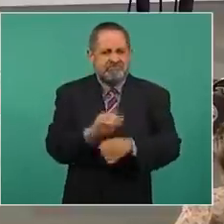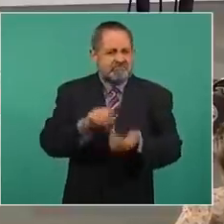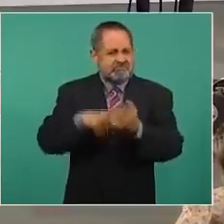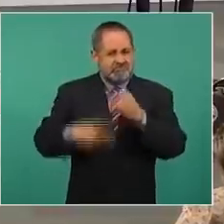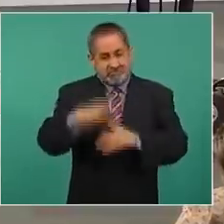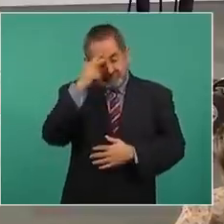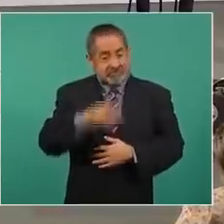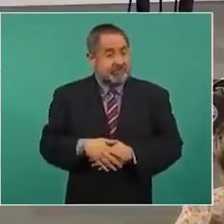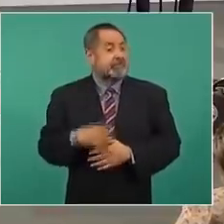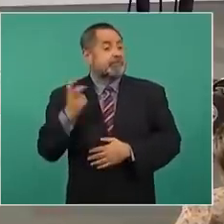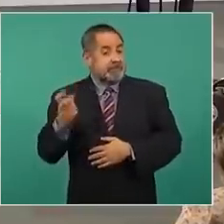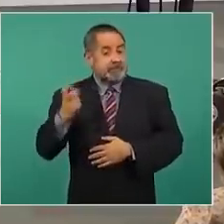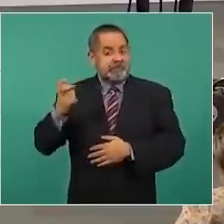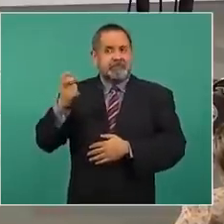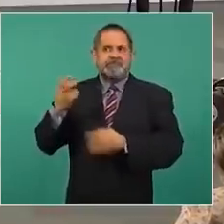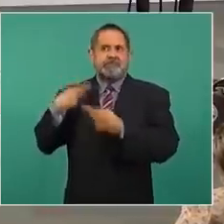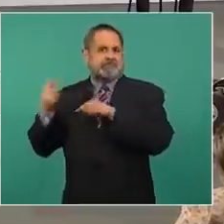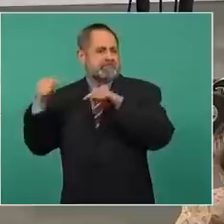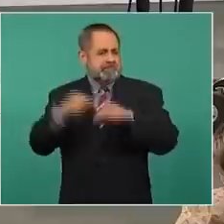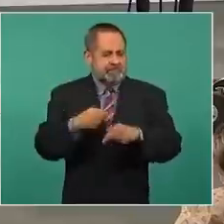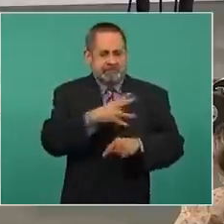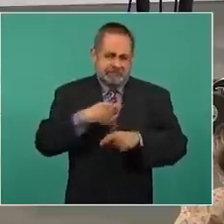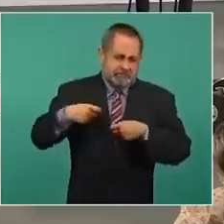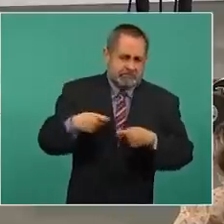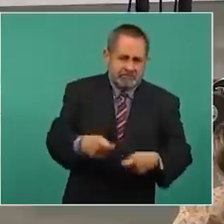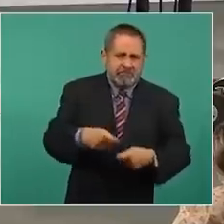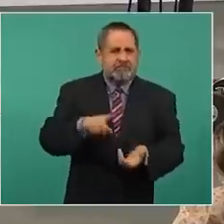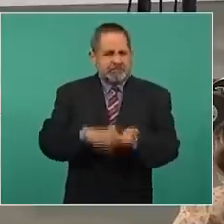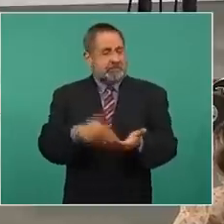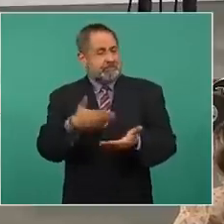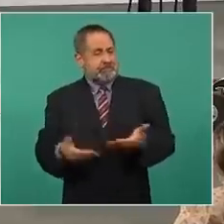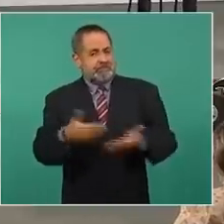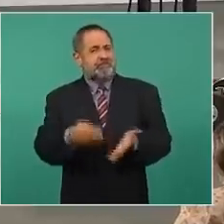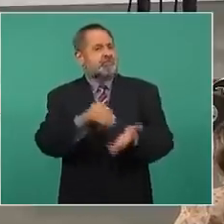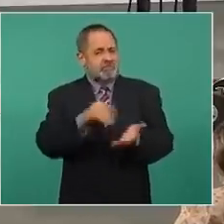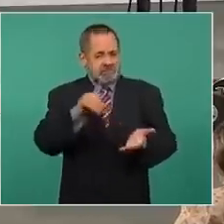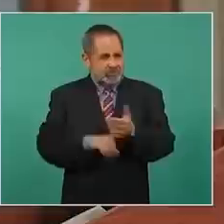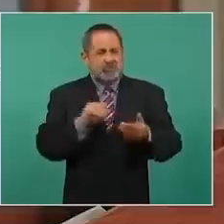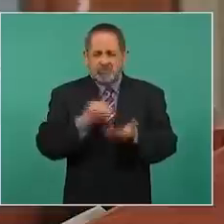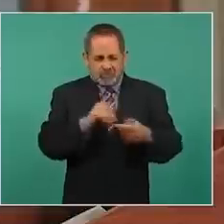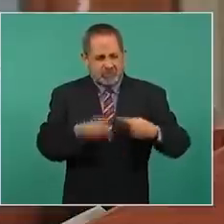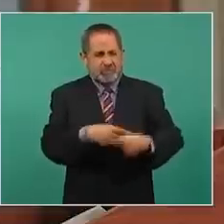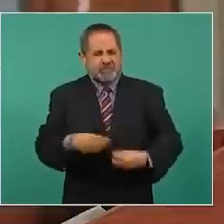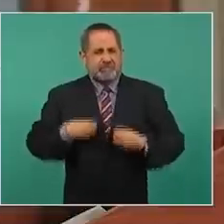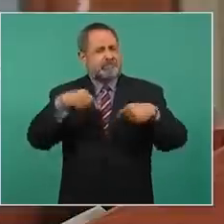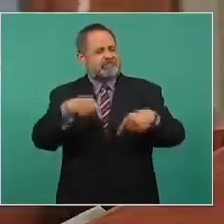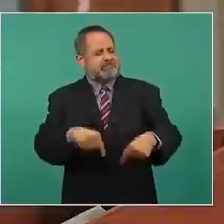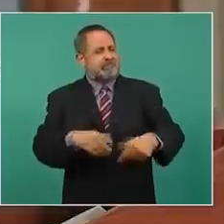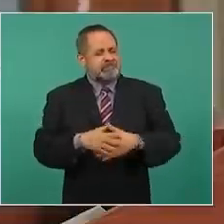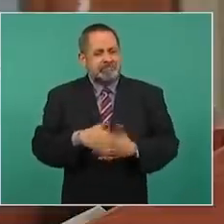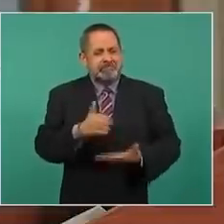descendentes de estos migrantes se encuentran aquí hasta nuestros días